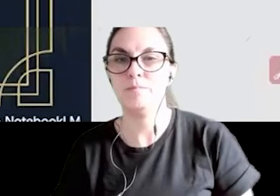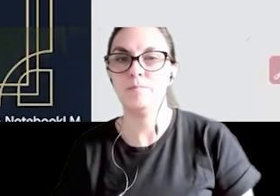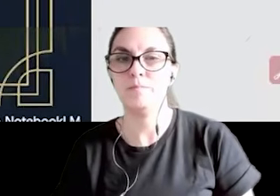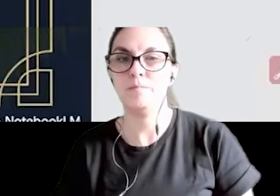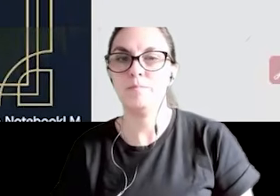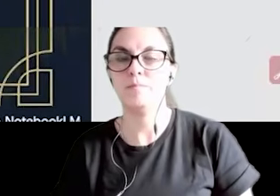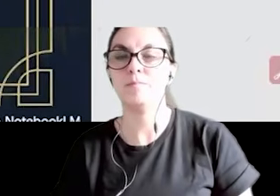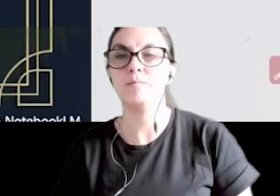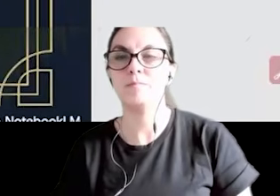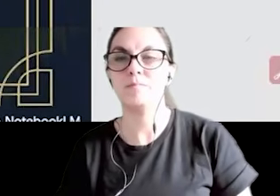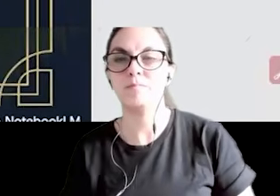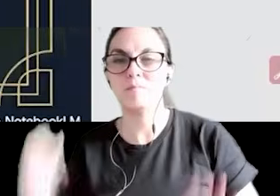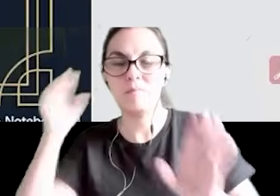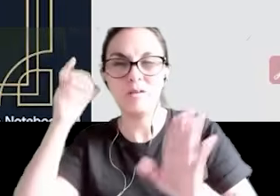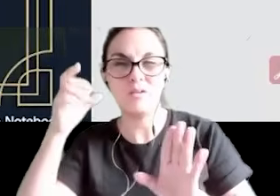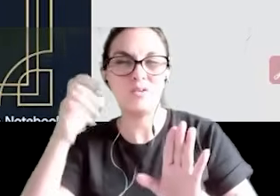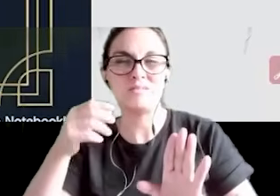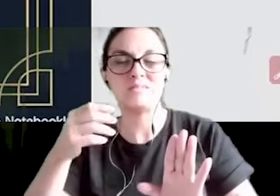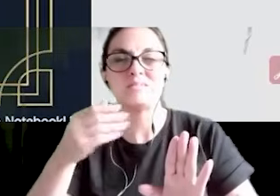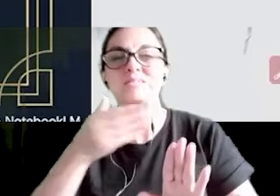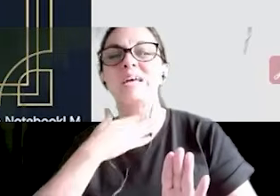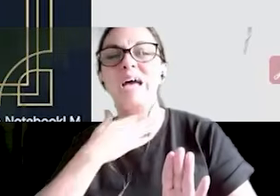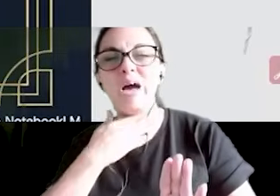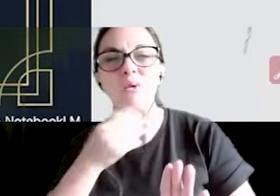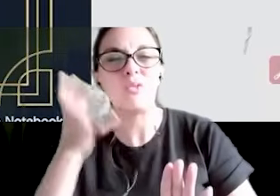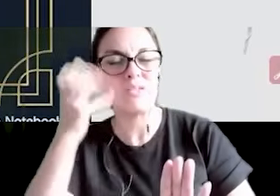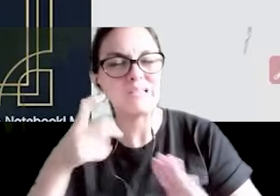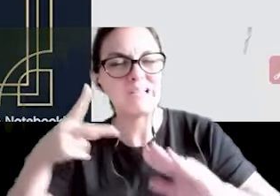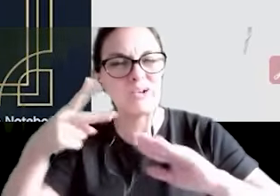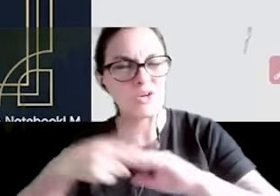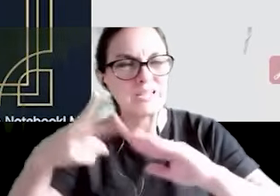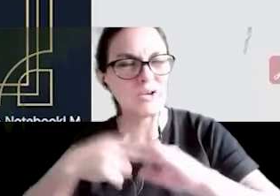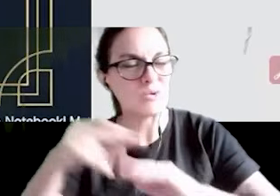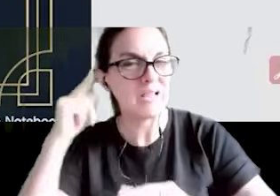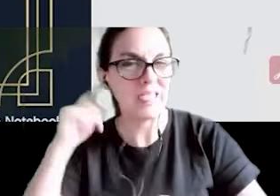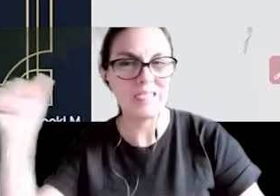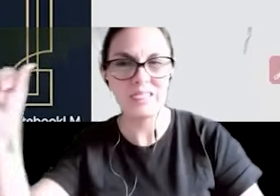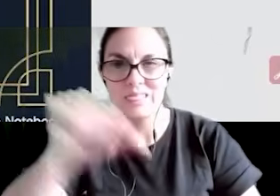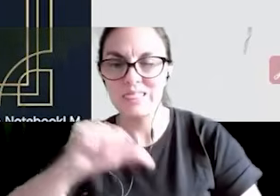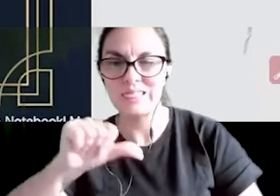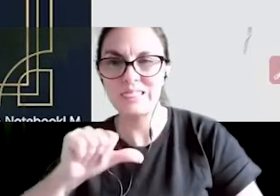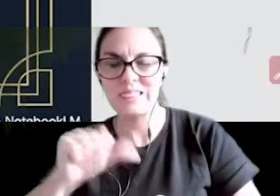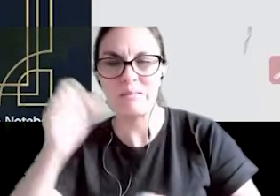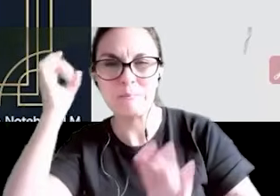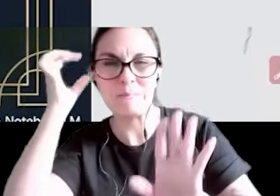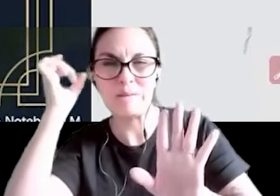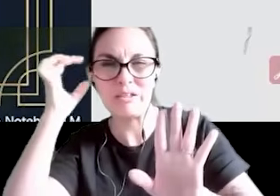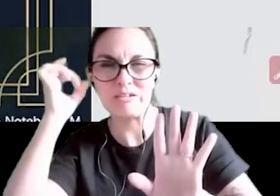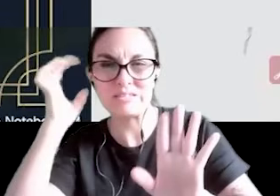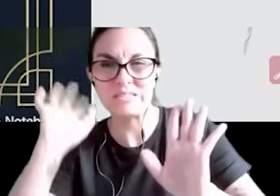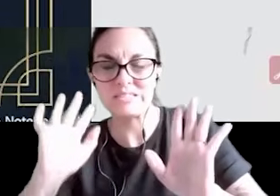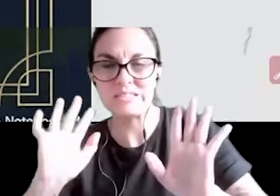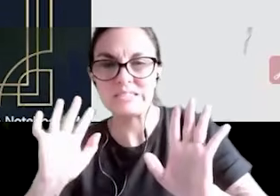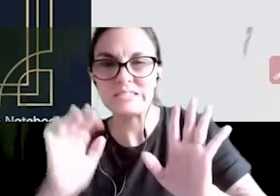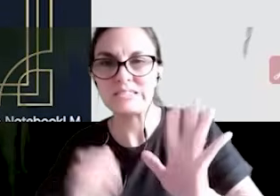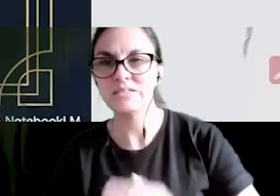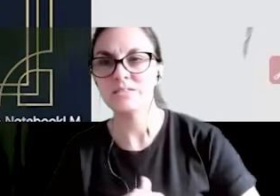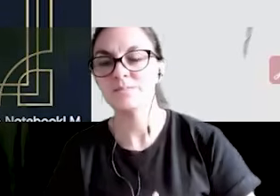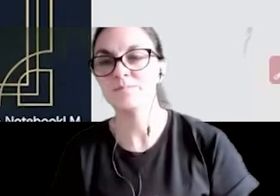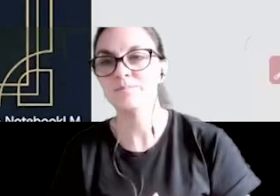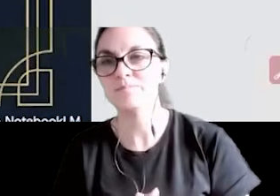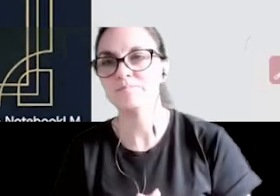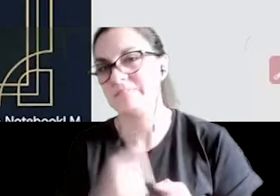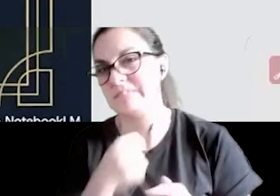Se está cortando mucho el Ah, audio. sí, Hola Estela, se está cortando mucho el se audio. escucha muy cortado, ¿sí? Eso quería